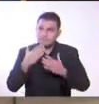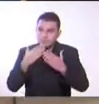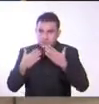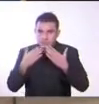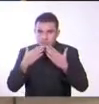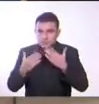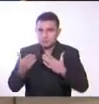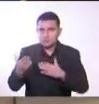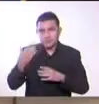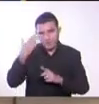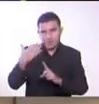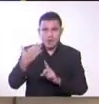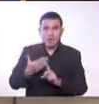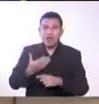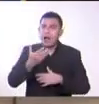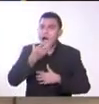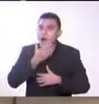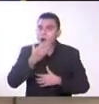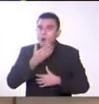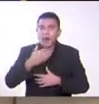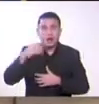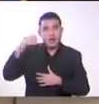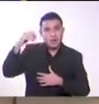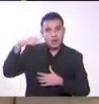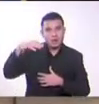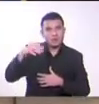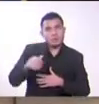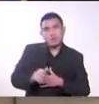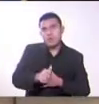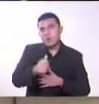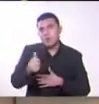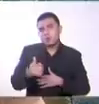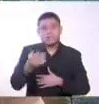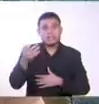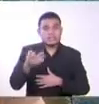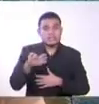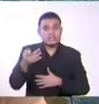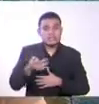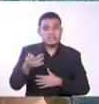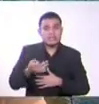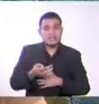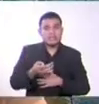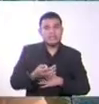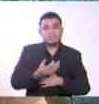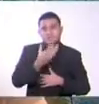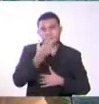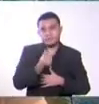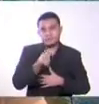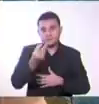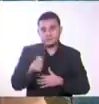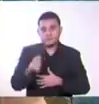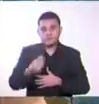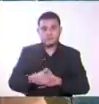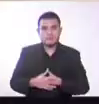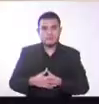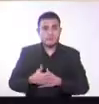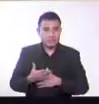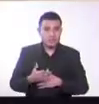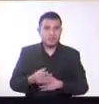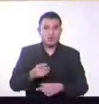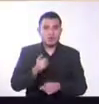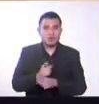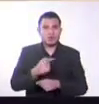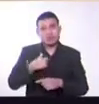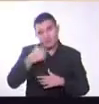Candy, como el agua, o como la luz, o como otros servicios de necesidades de día a día. ¿Sí? Correcto, yo creo que hay